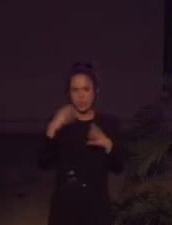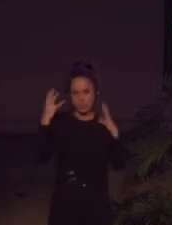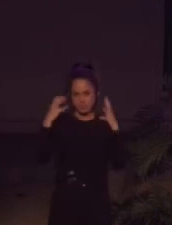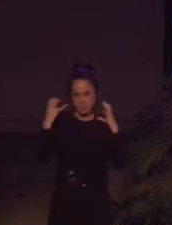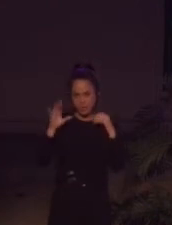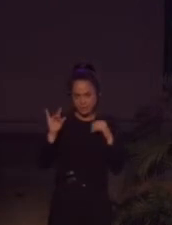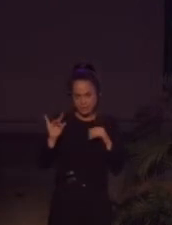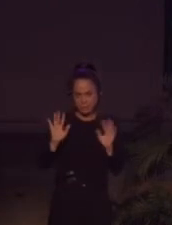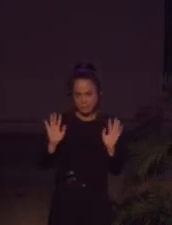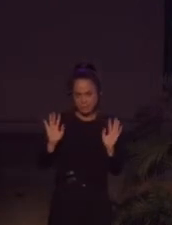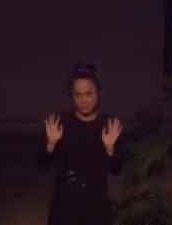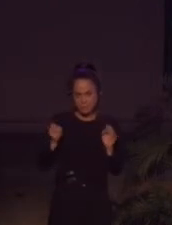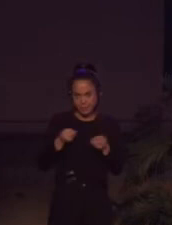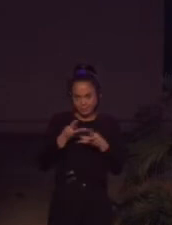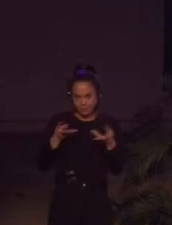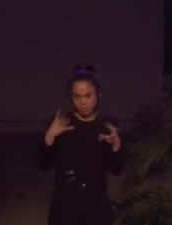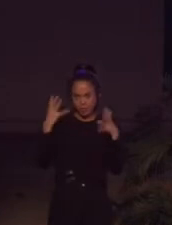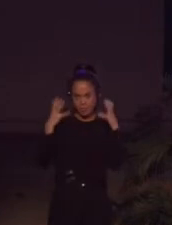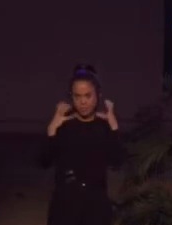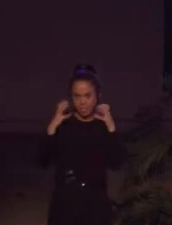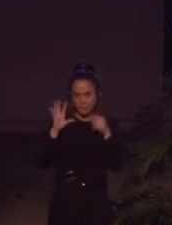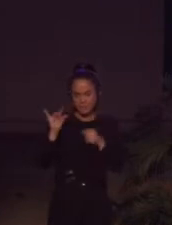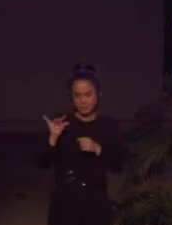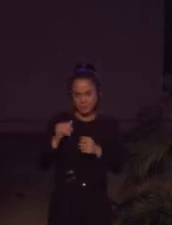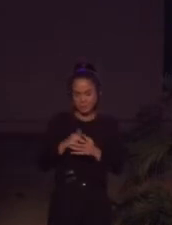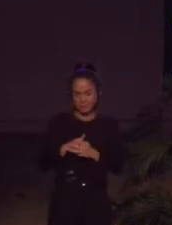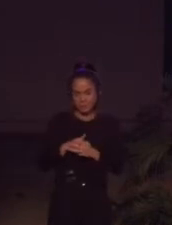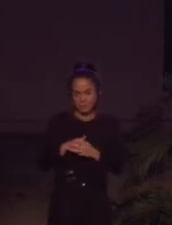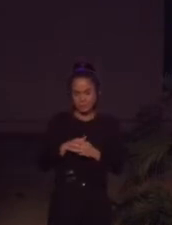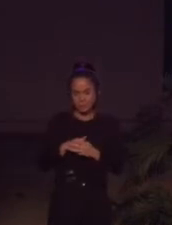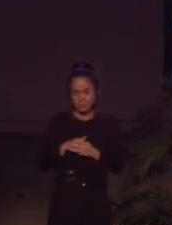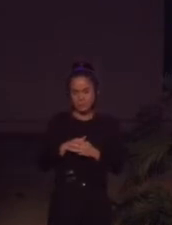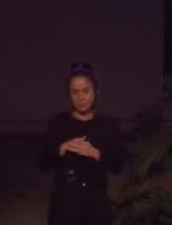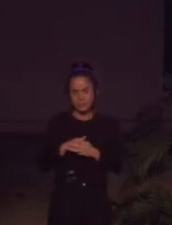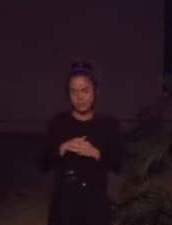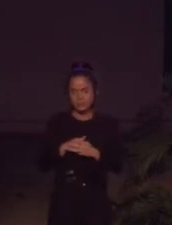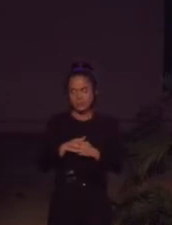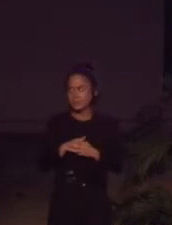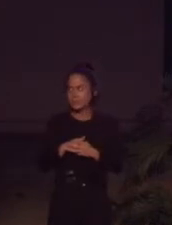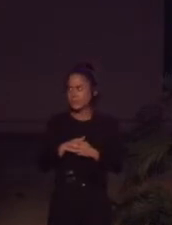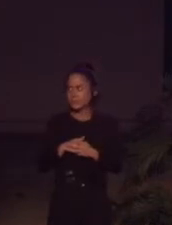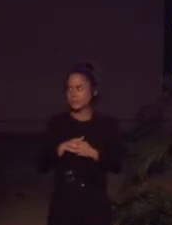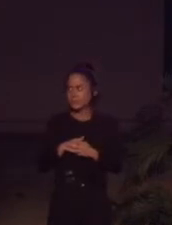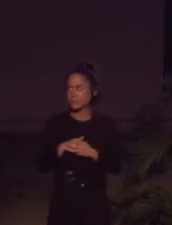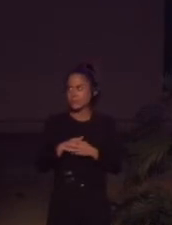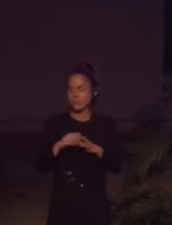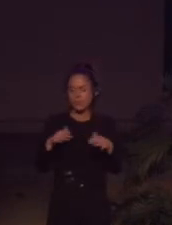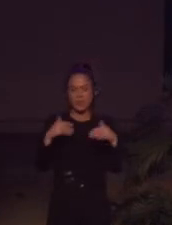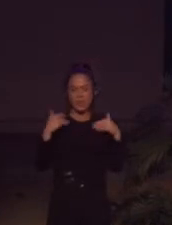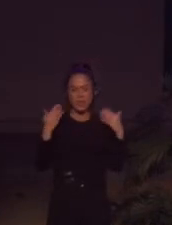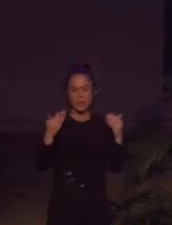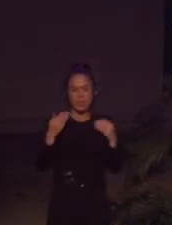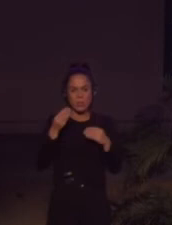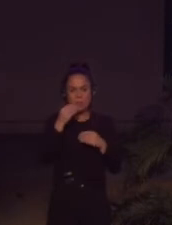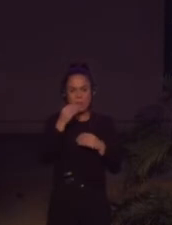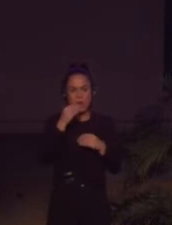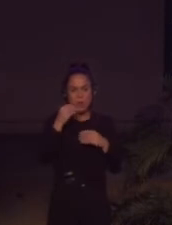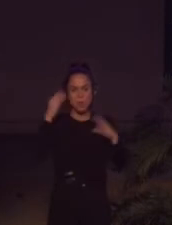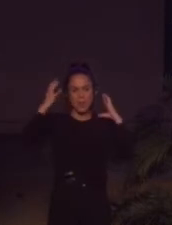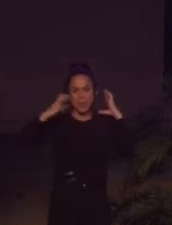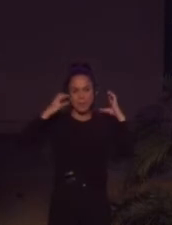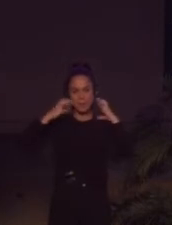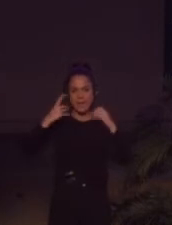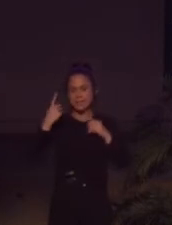sea, los otros animales sí. Y ahí ya, o sea, para comer un animal tienes que